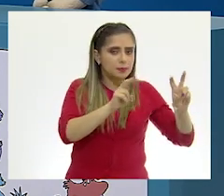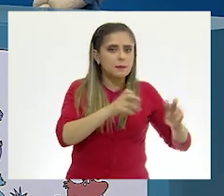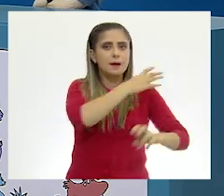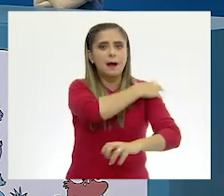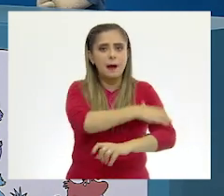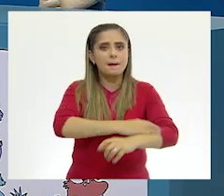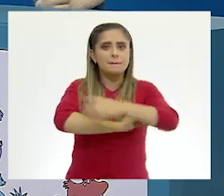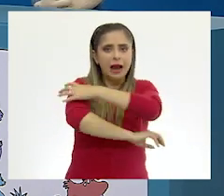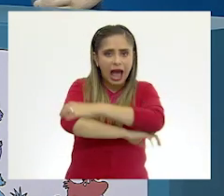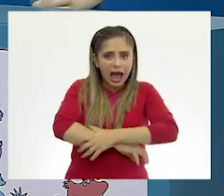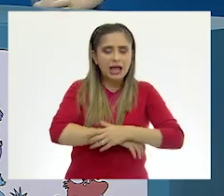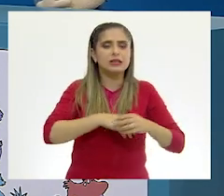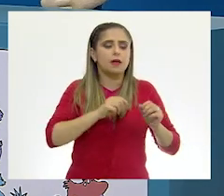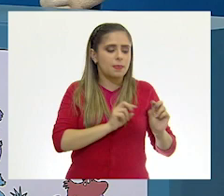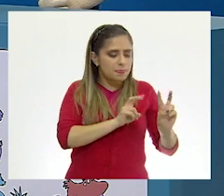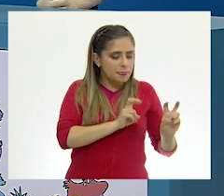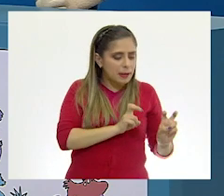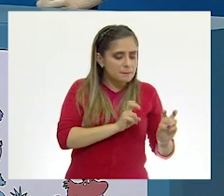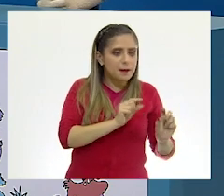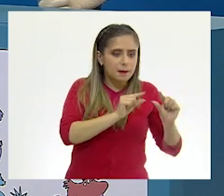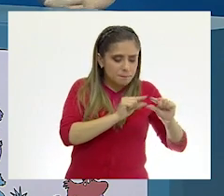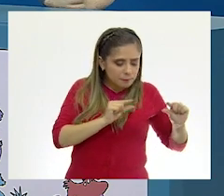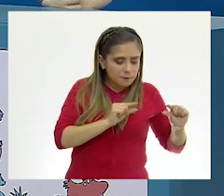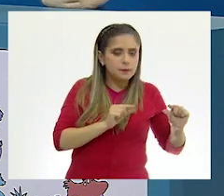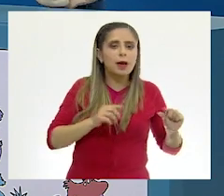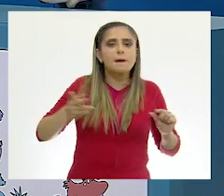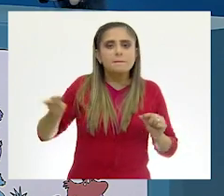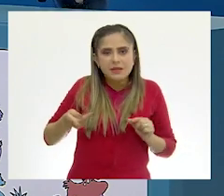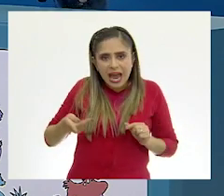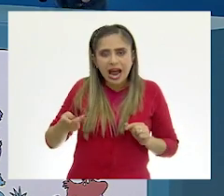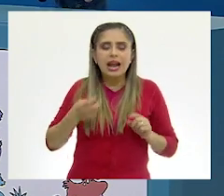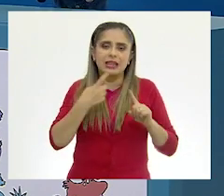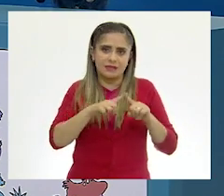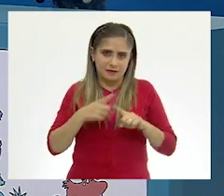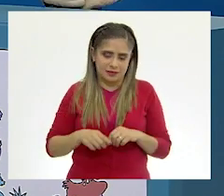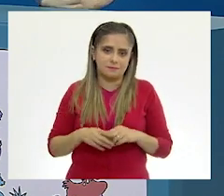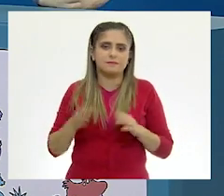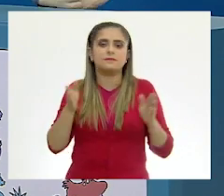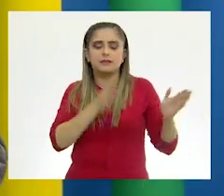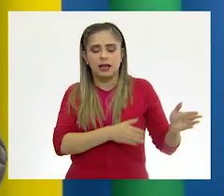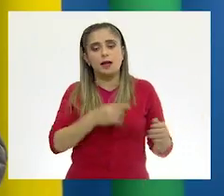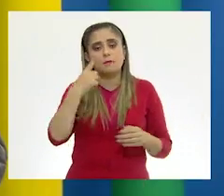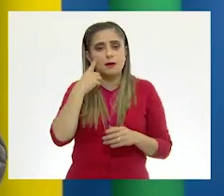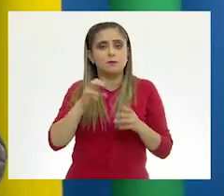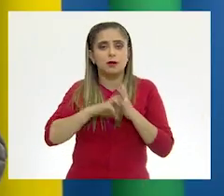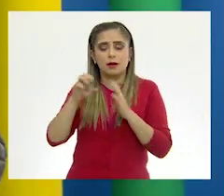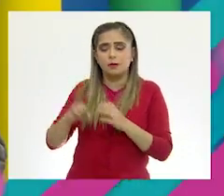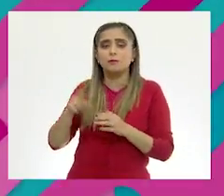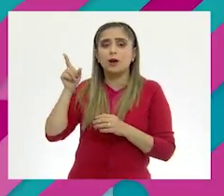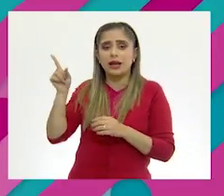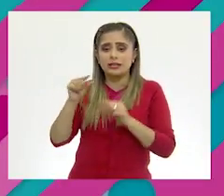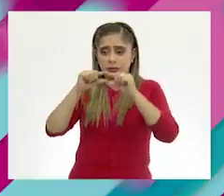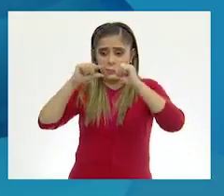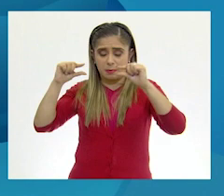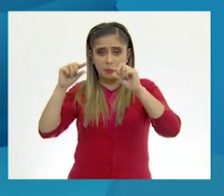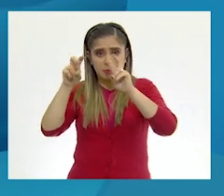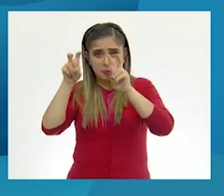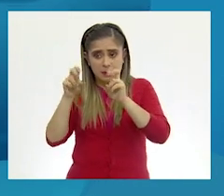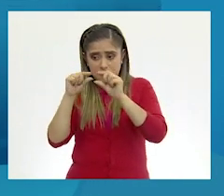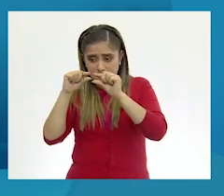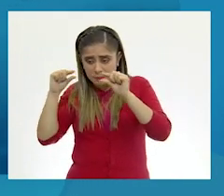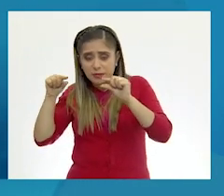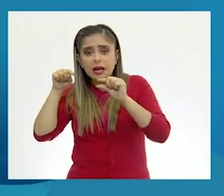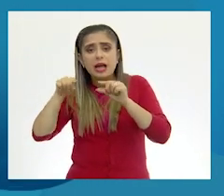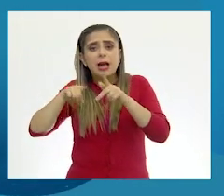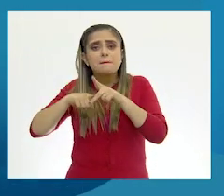cuenta? Sí. ¿Qué otro subtema encuentran? Se inicia la revolución. Perfecto.